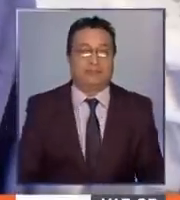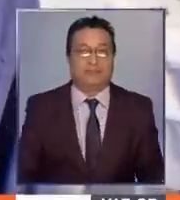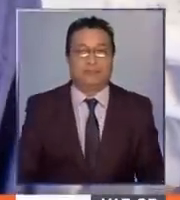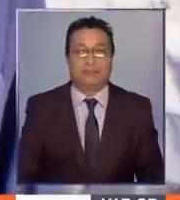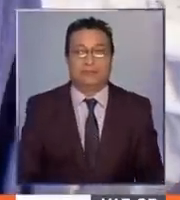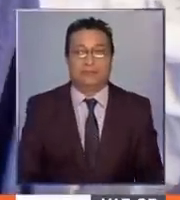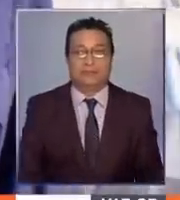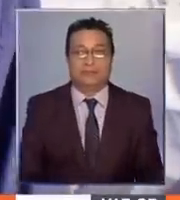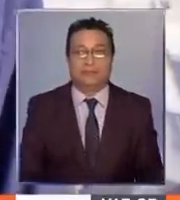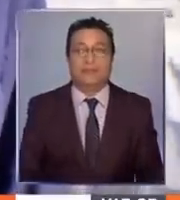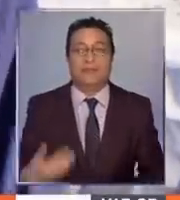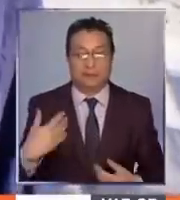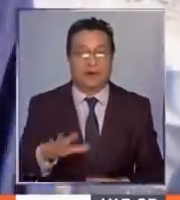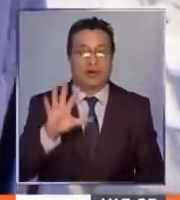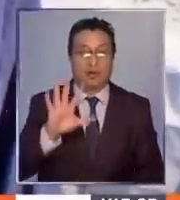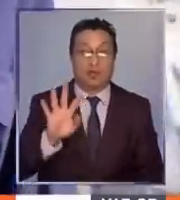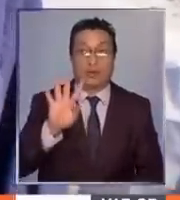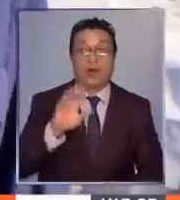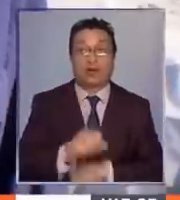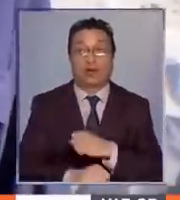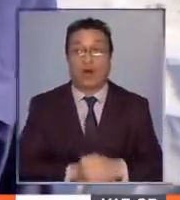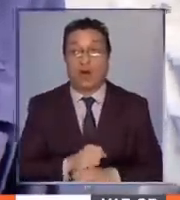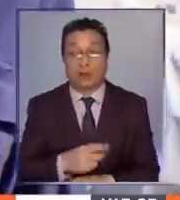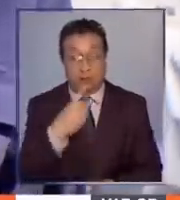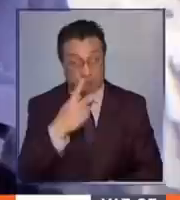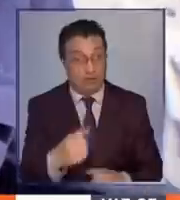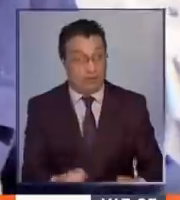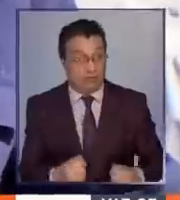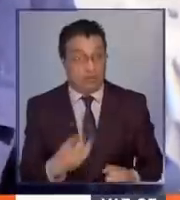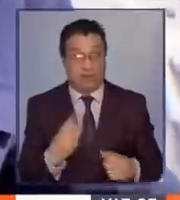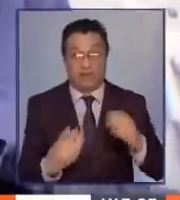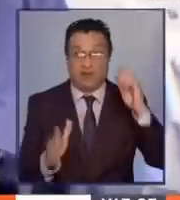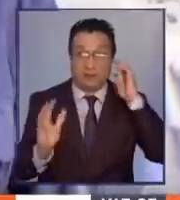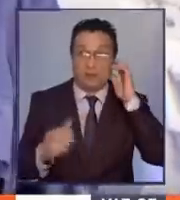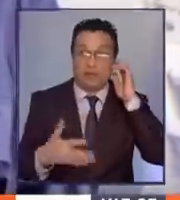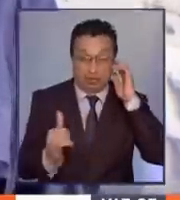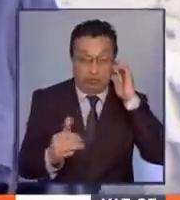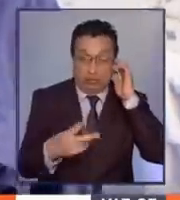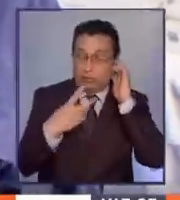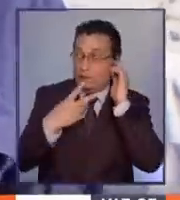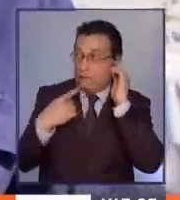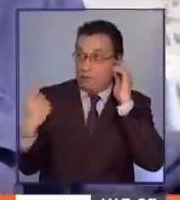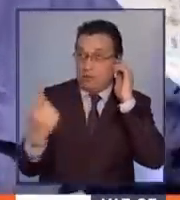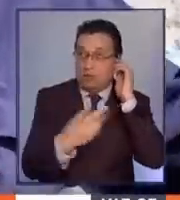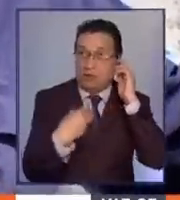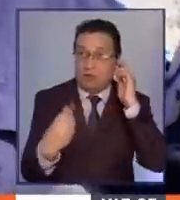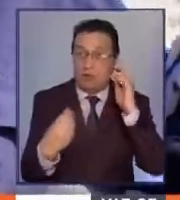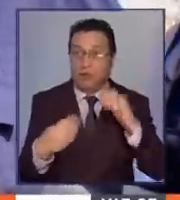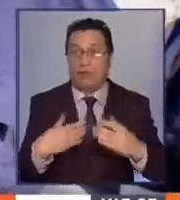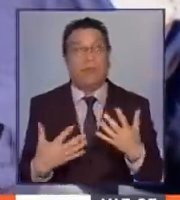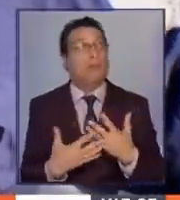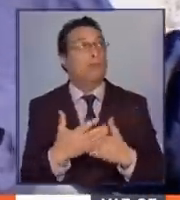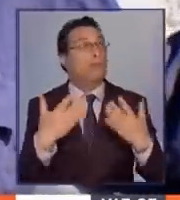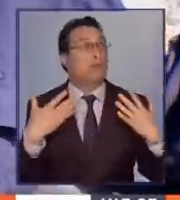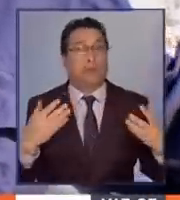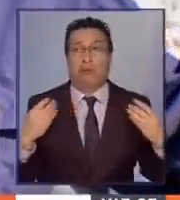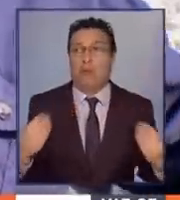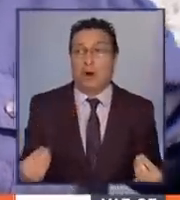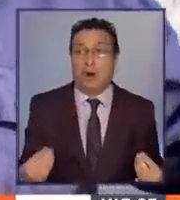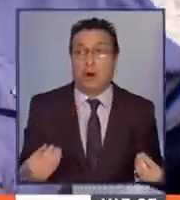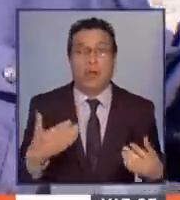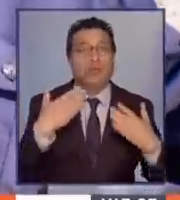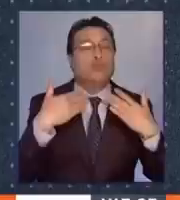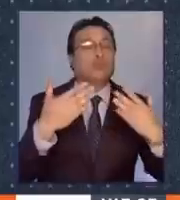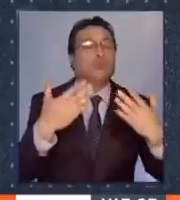Sí, tengo 74 años. Por eso te viste súper bien. Por supuesto, y mira dónde vivo. Si el Prana, mira, aire